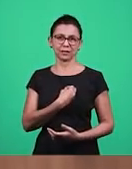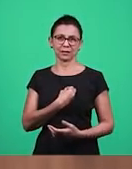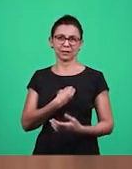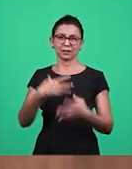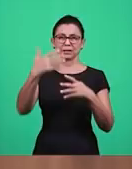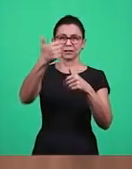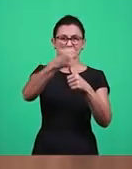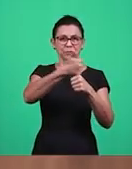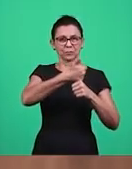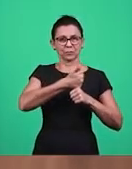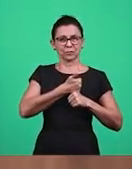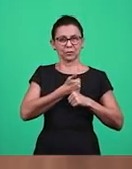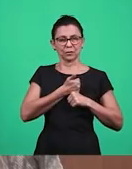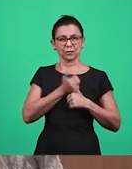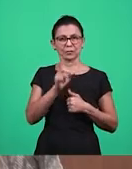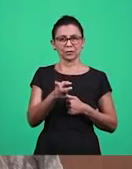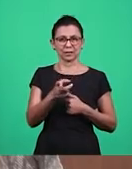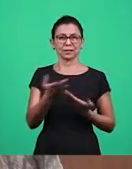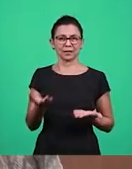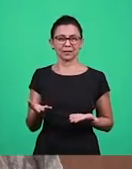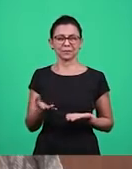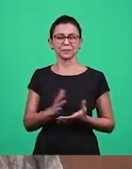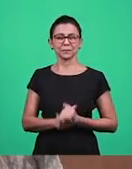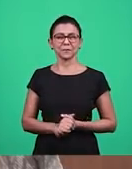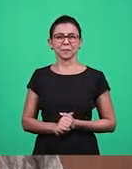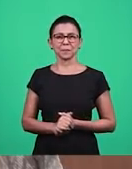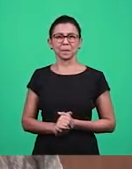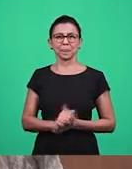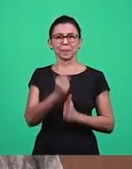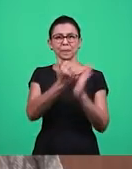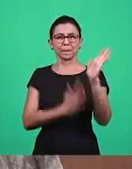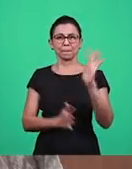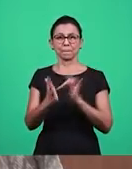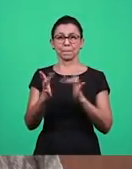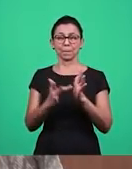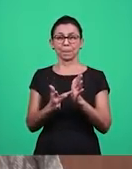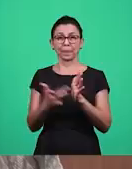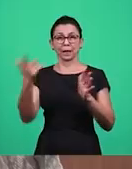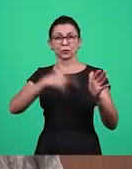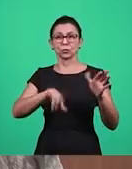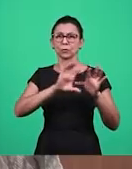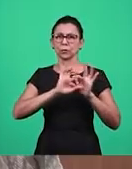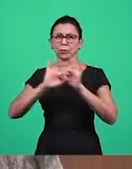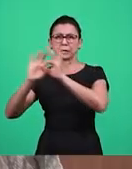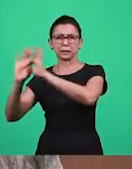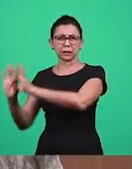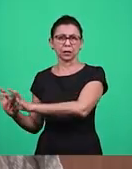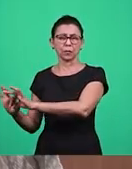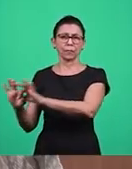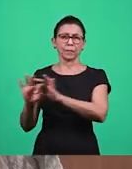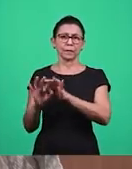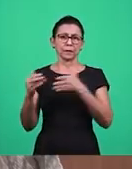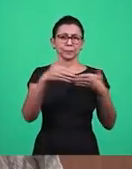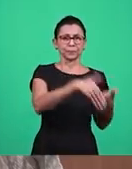sangre nueva en su vida. Y esta sangre restaura la comunión. Saca de Él en el